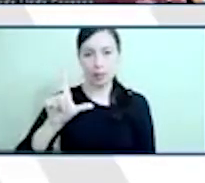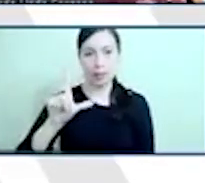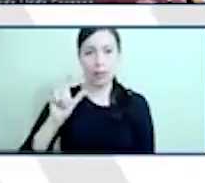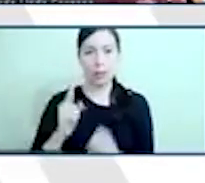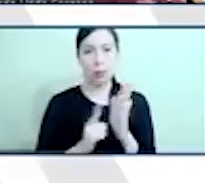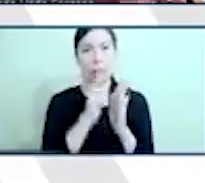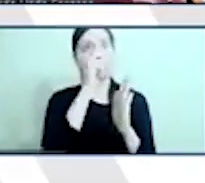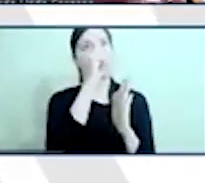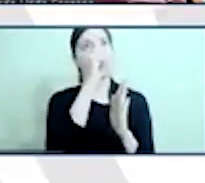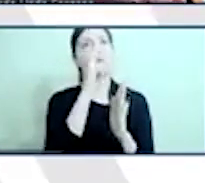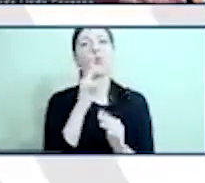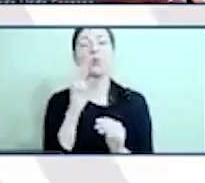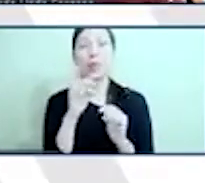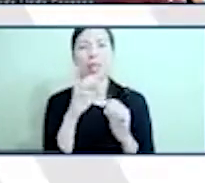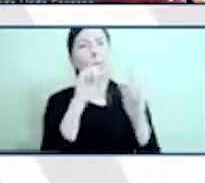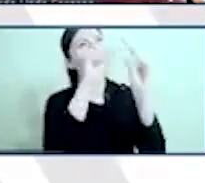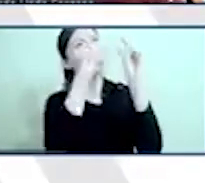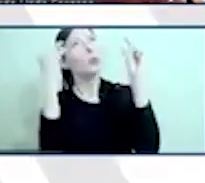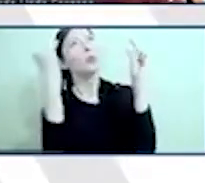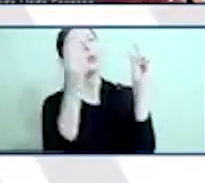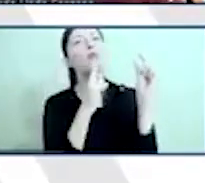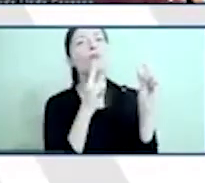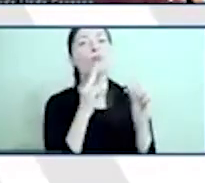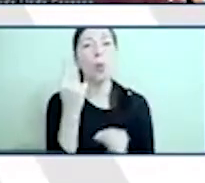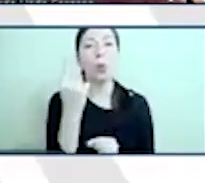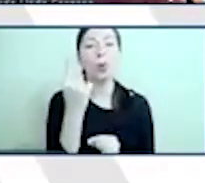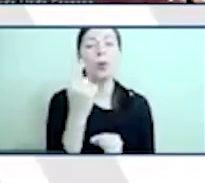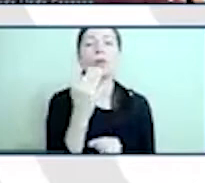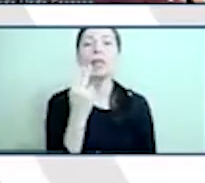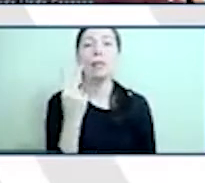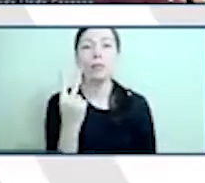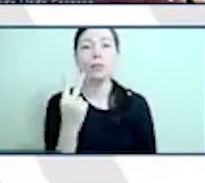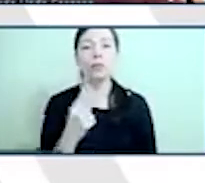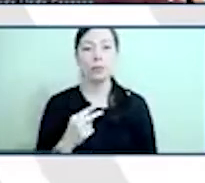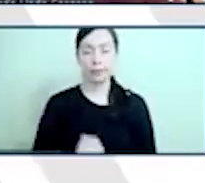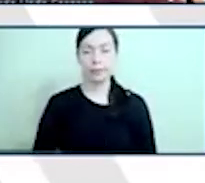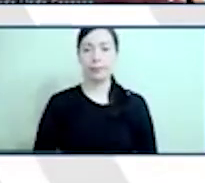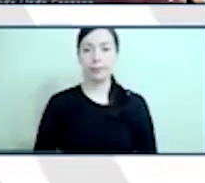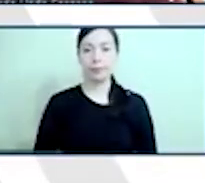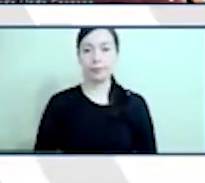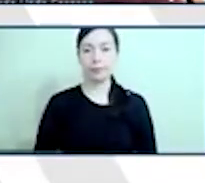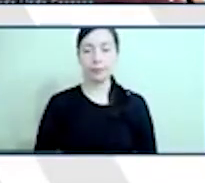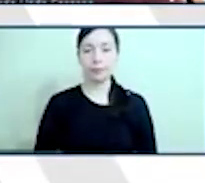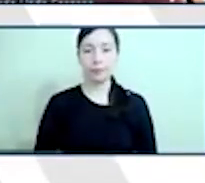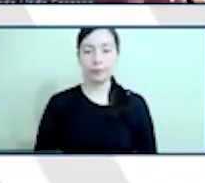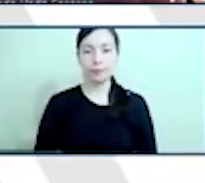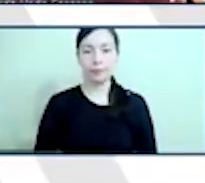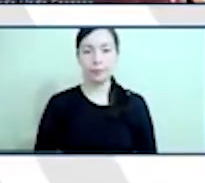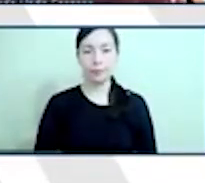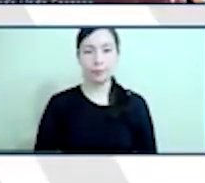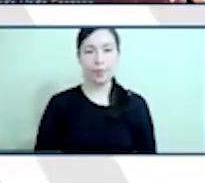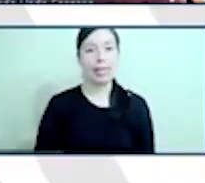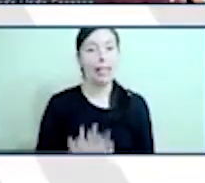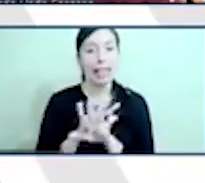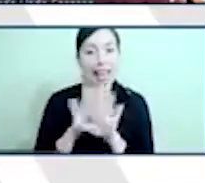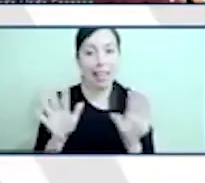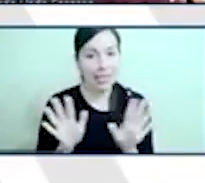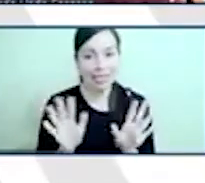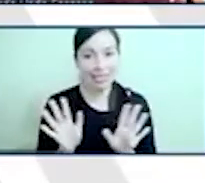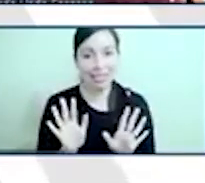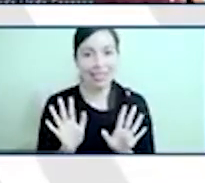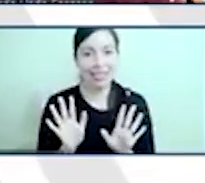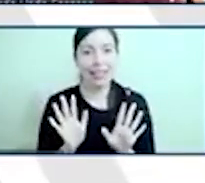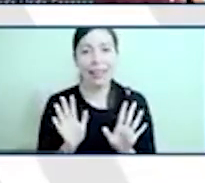Sputnik 1 y el 2 por parte de la Unión Soviética, y nada más. Mientras que en el